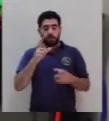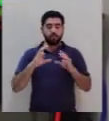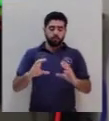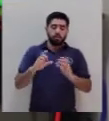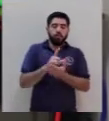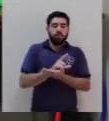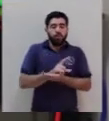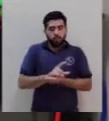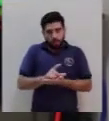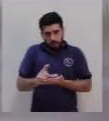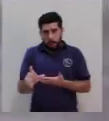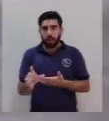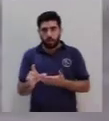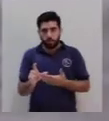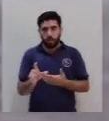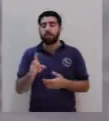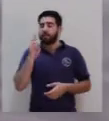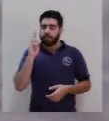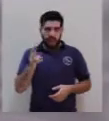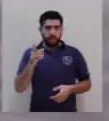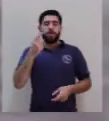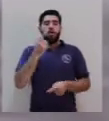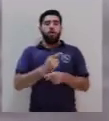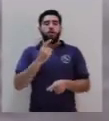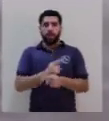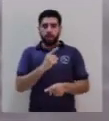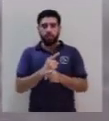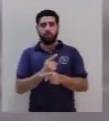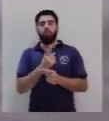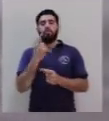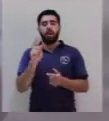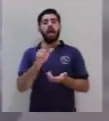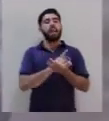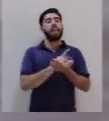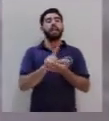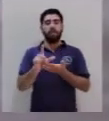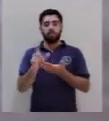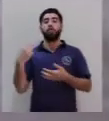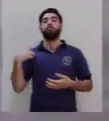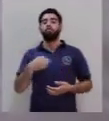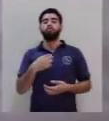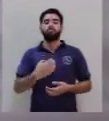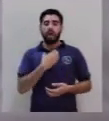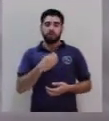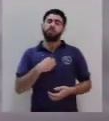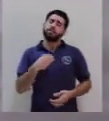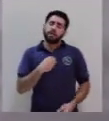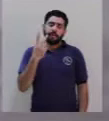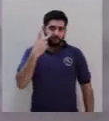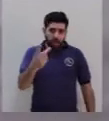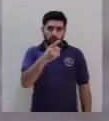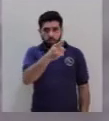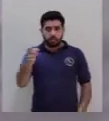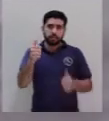medidas de higiene adecuadas, ¿verdad? Es lo esencial. Tengamos las medidas de higiene adecuadas. Nosotros los maestros queremos volverlos